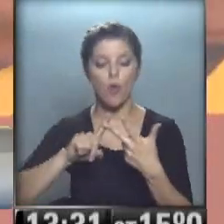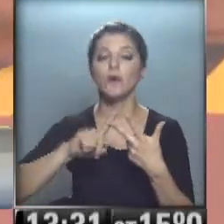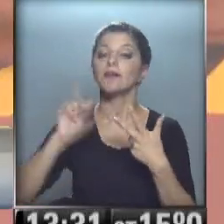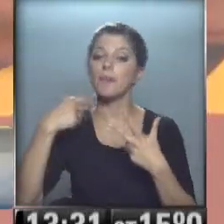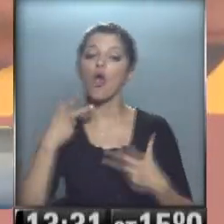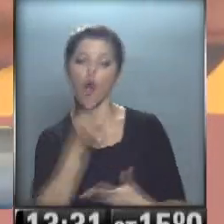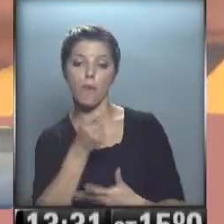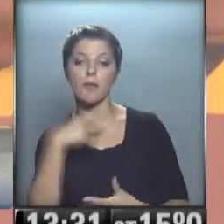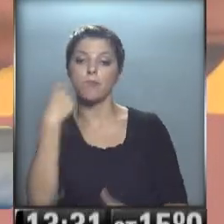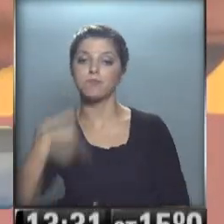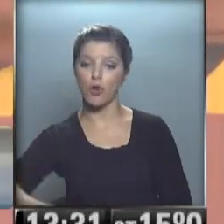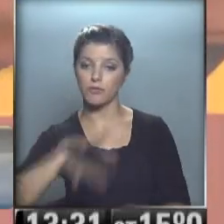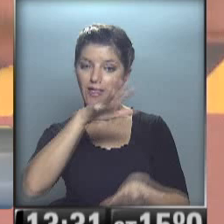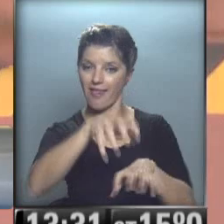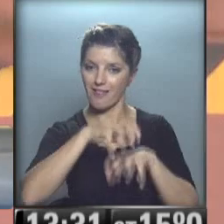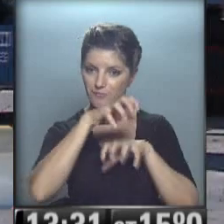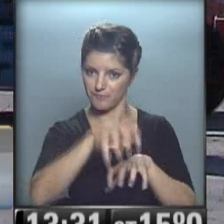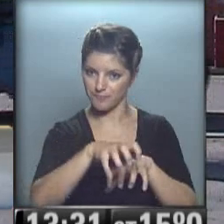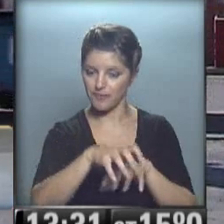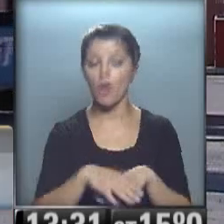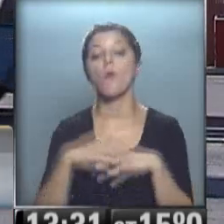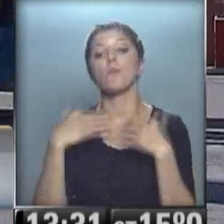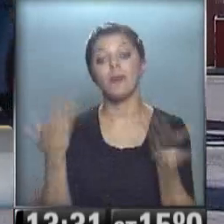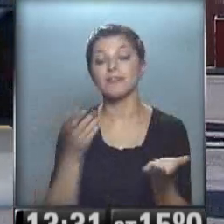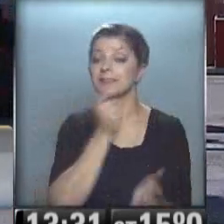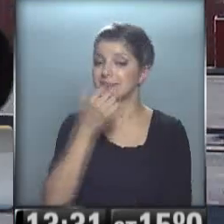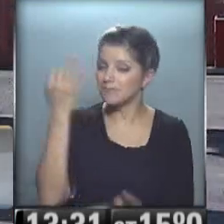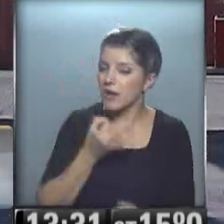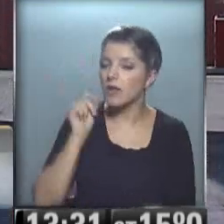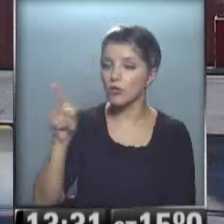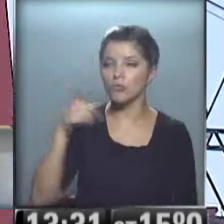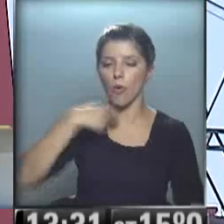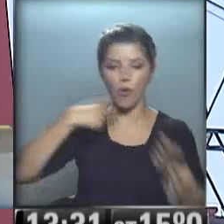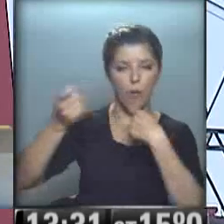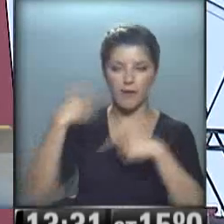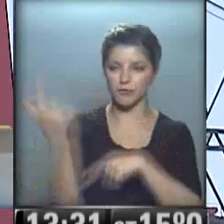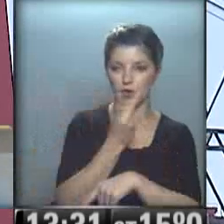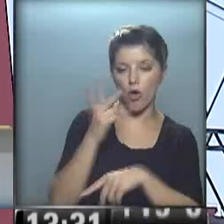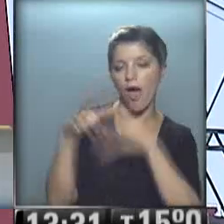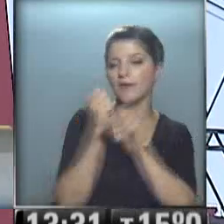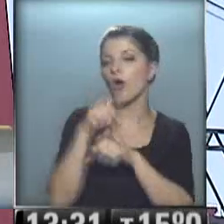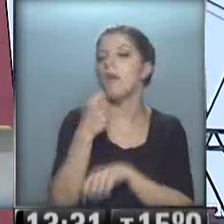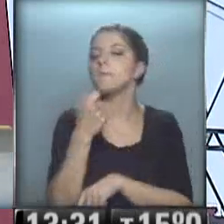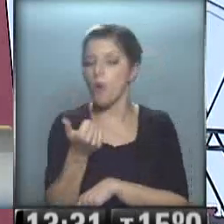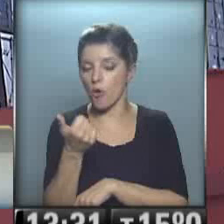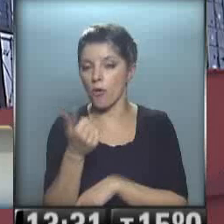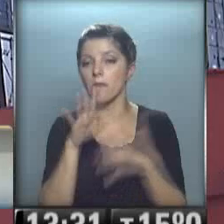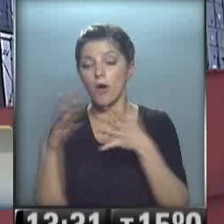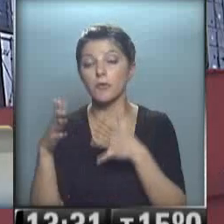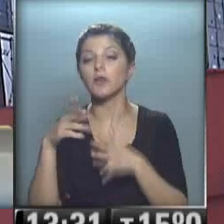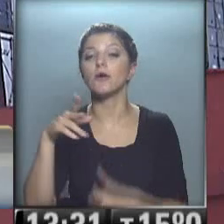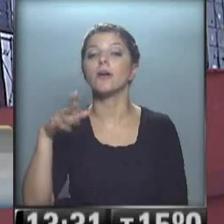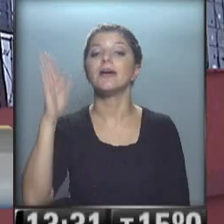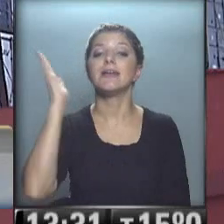productos agrícolas por eso si bien el volumen total del comercio bilateral es por ahora Modesto de unos